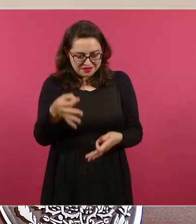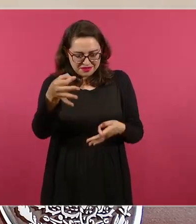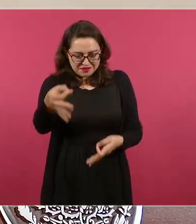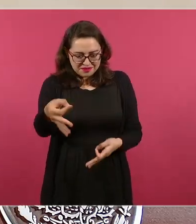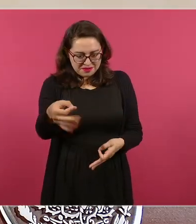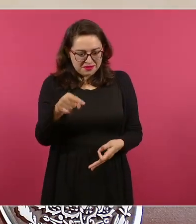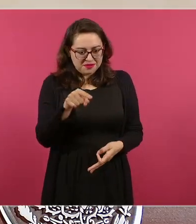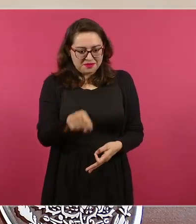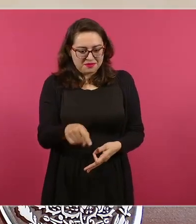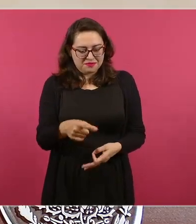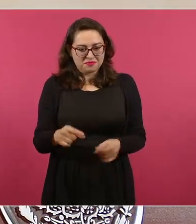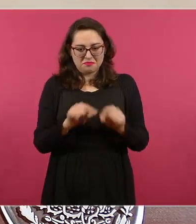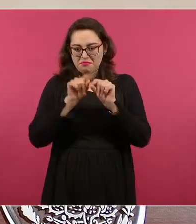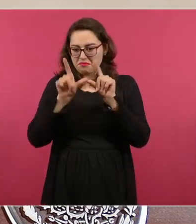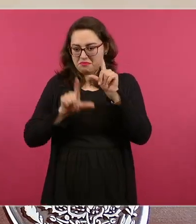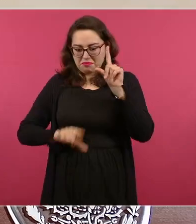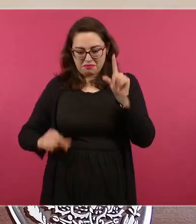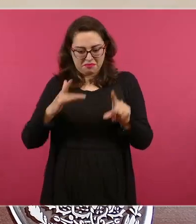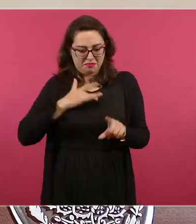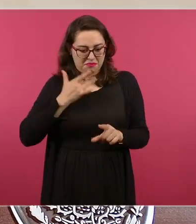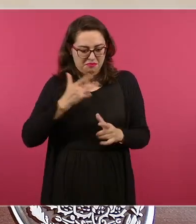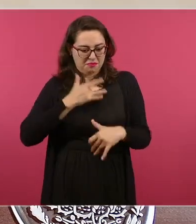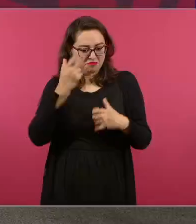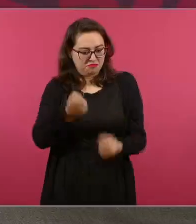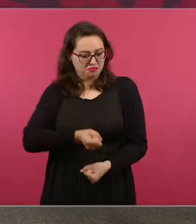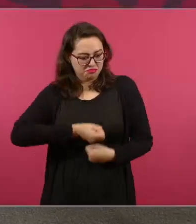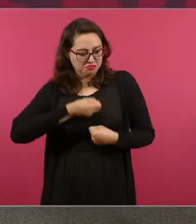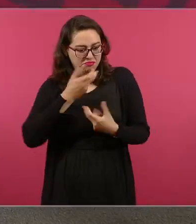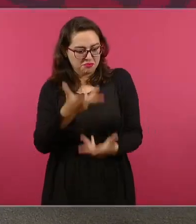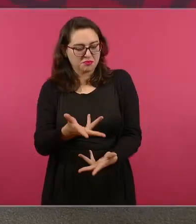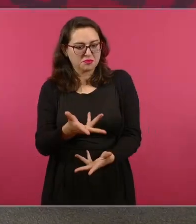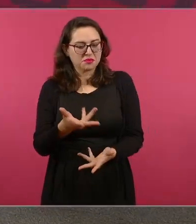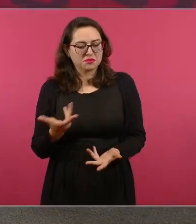los sentimientos de la nación y